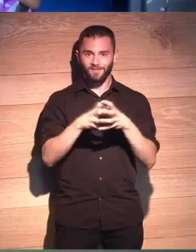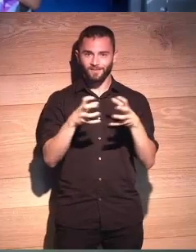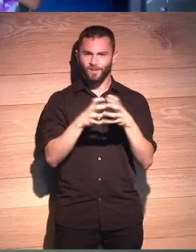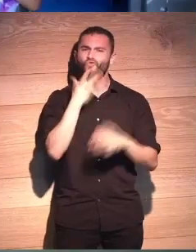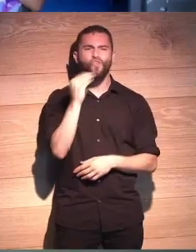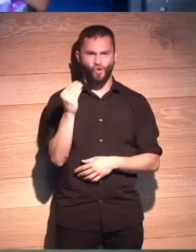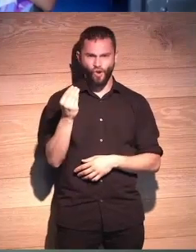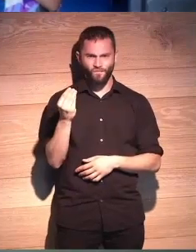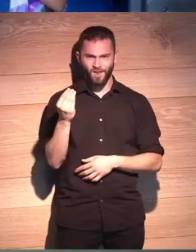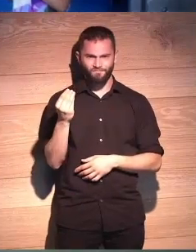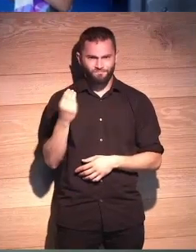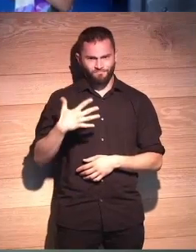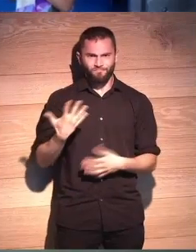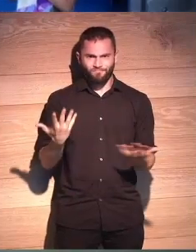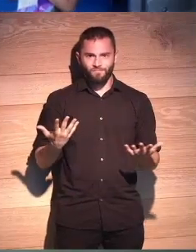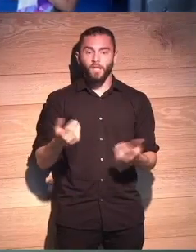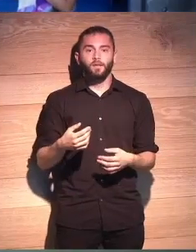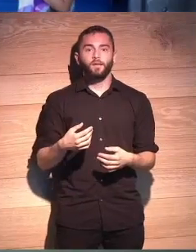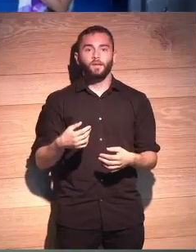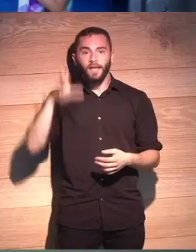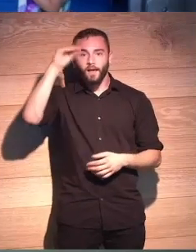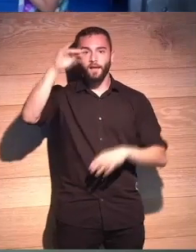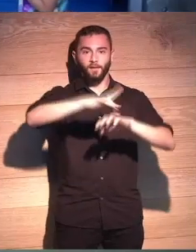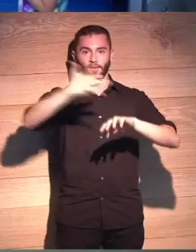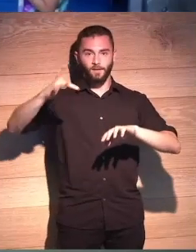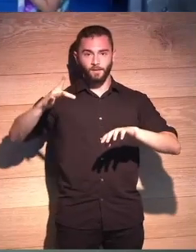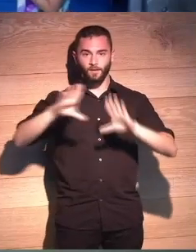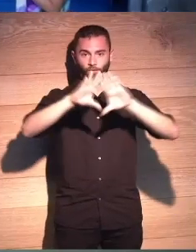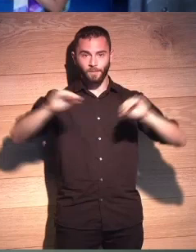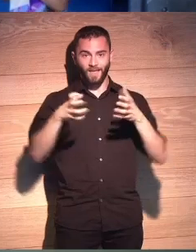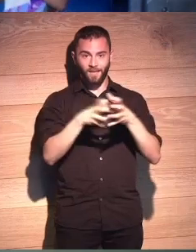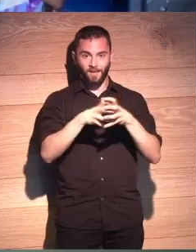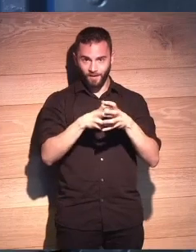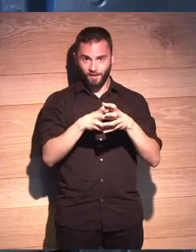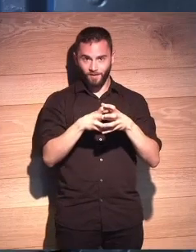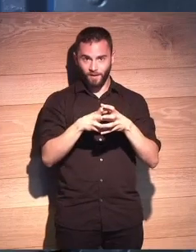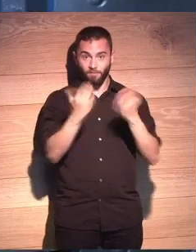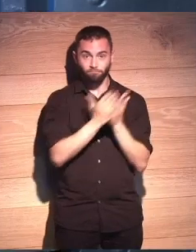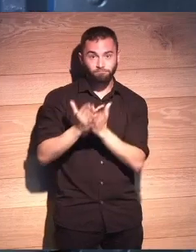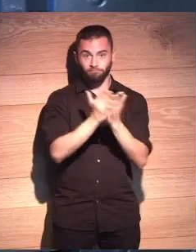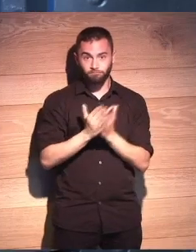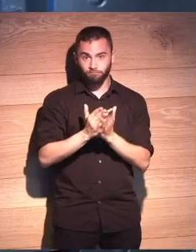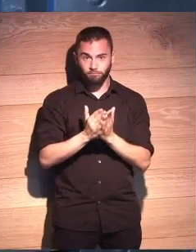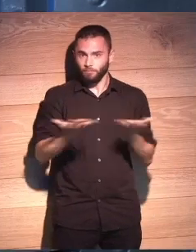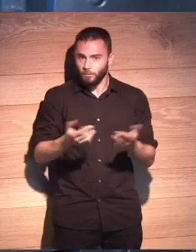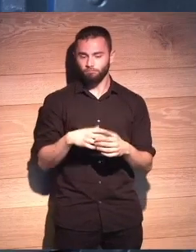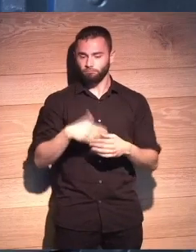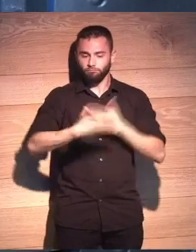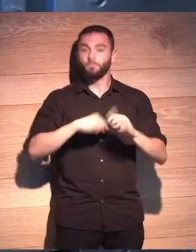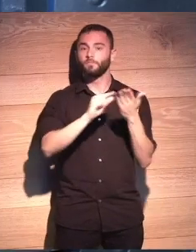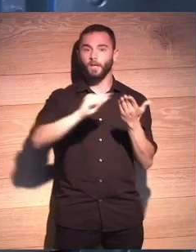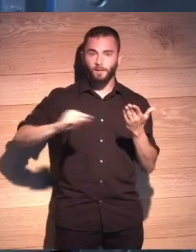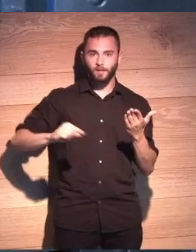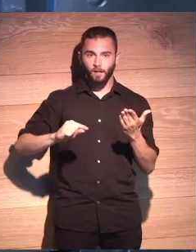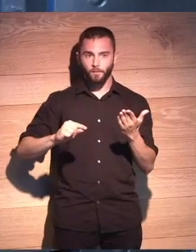jovencísimo, que resulta que estudió inteligencia artificial en la Universidad de Granada y se puso a escribir, fijaros el éxito que tienen